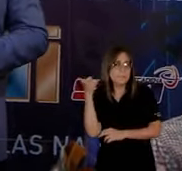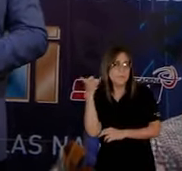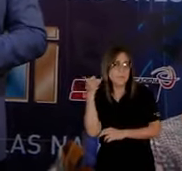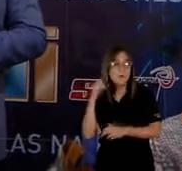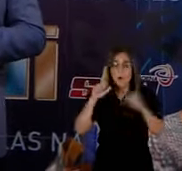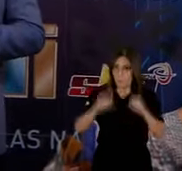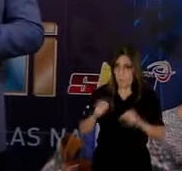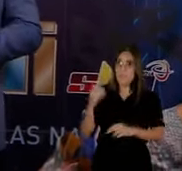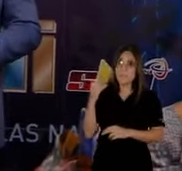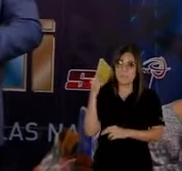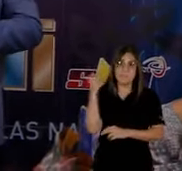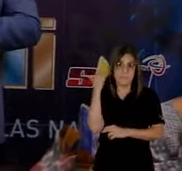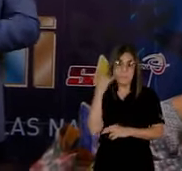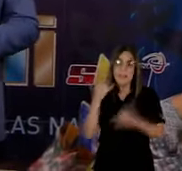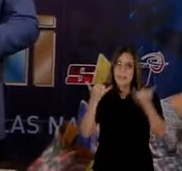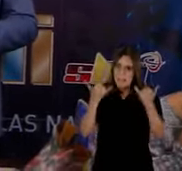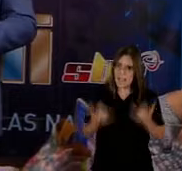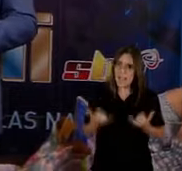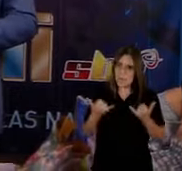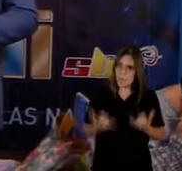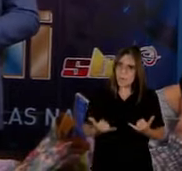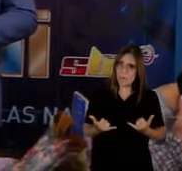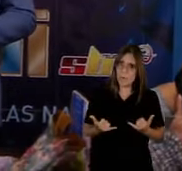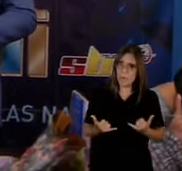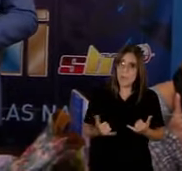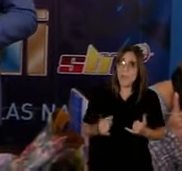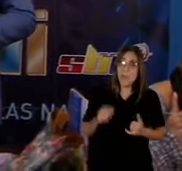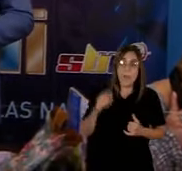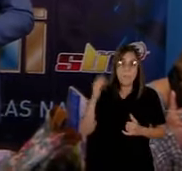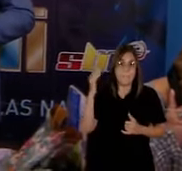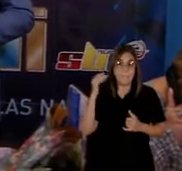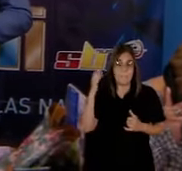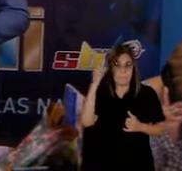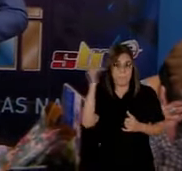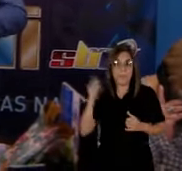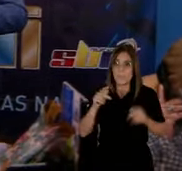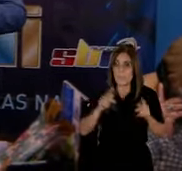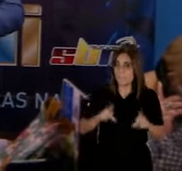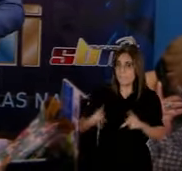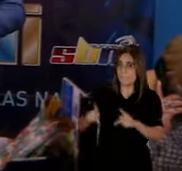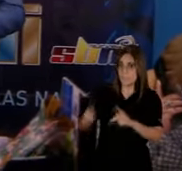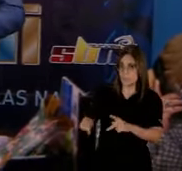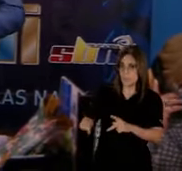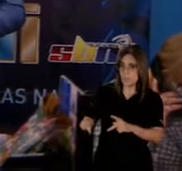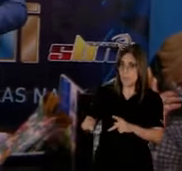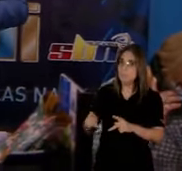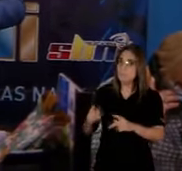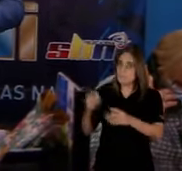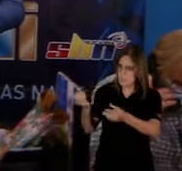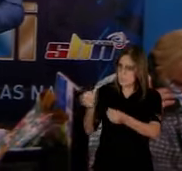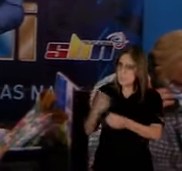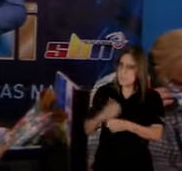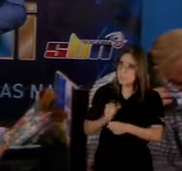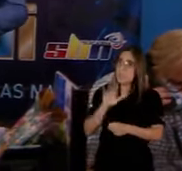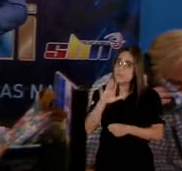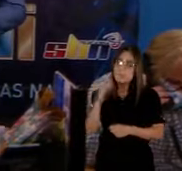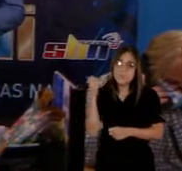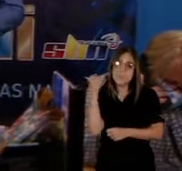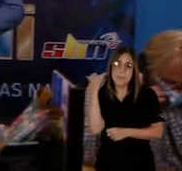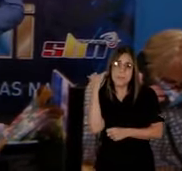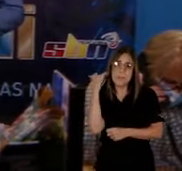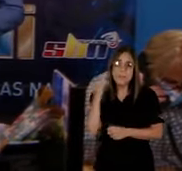hay un grupo de hermosas hermanas que van a recibir tu llamada, que te van a orar por ti, van a escribir tu información.